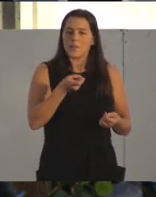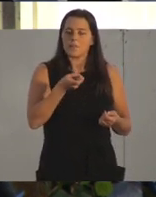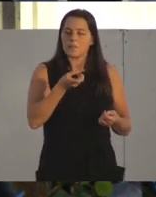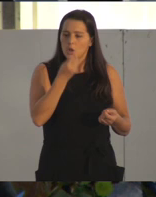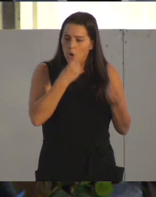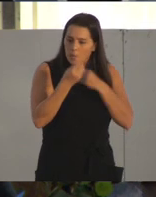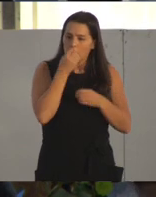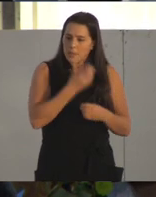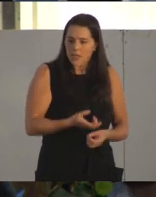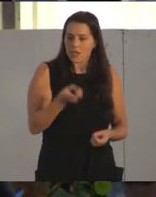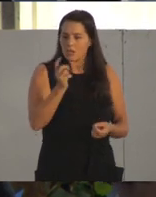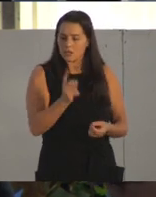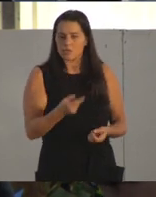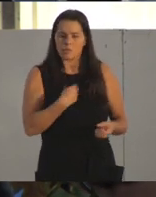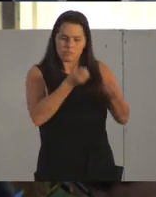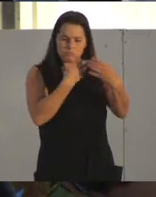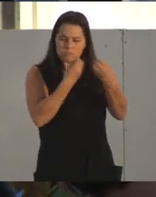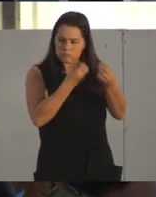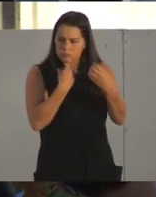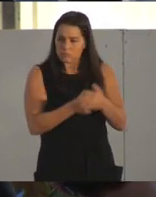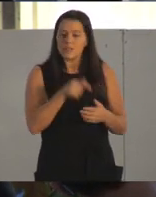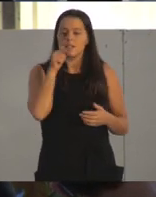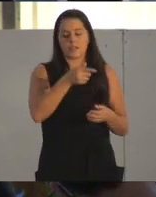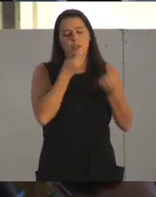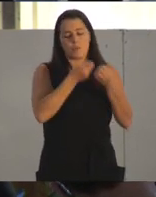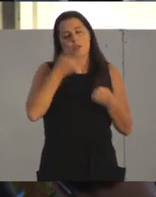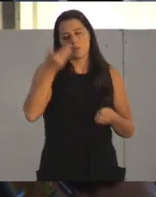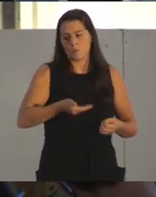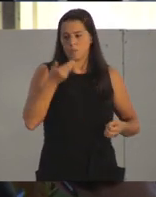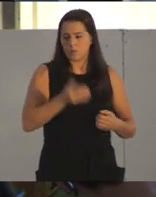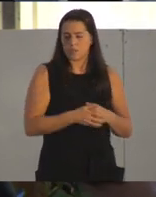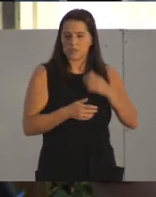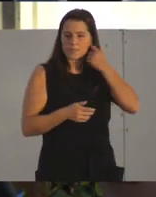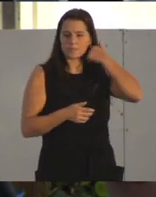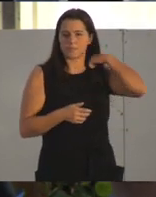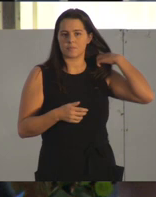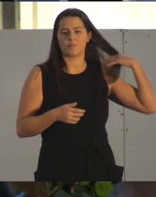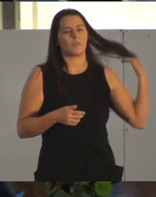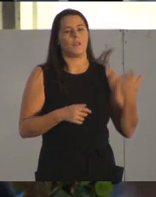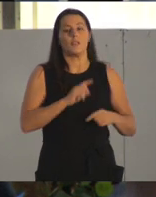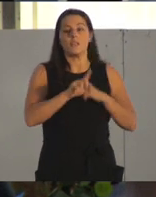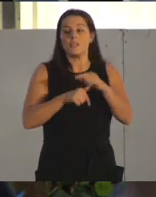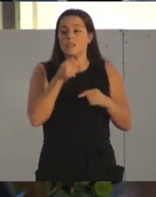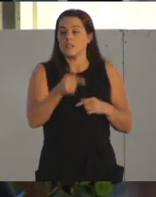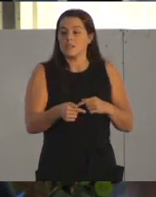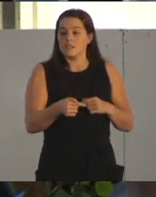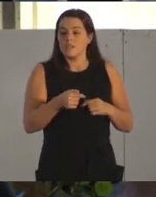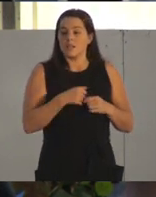muchísima información. Hay que tenerla en cuenta. Siguiente paso sería la valoración del estado de la